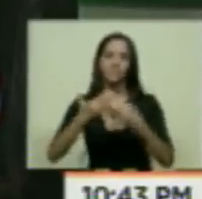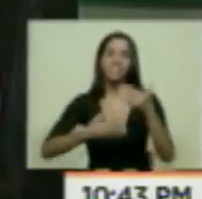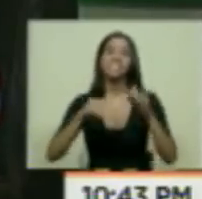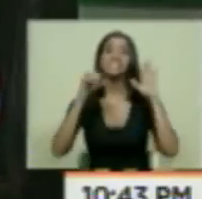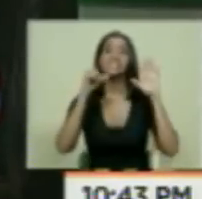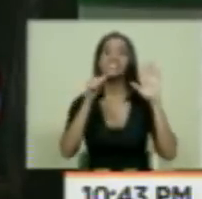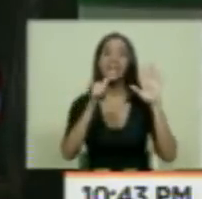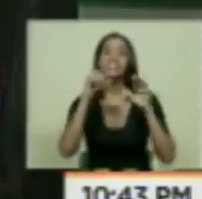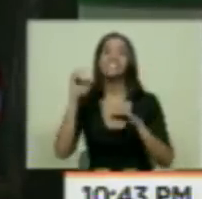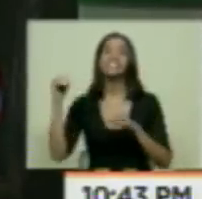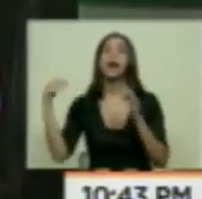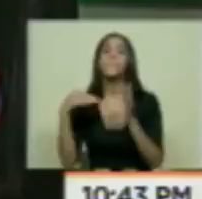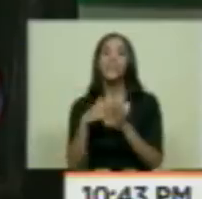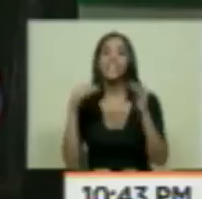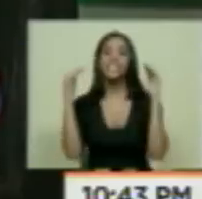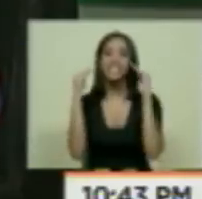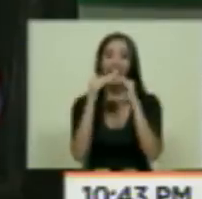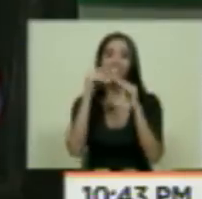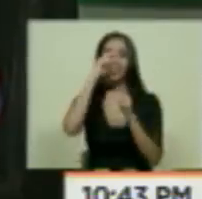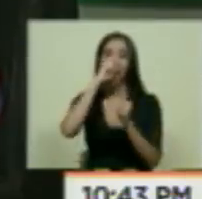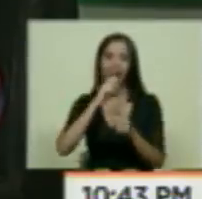600.000 casas anuales.